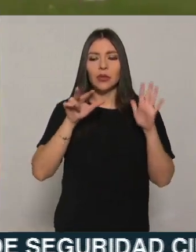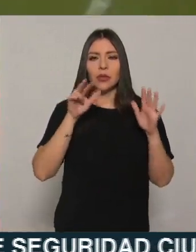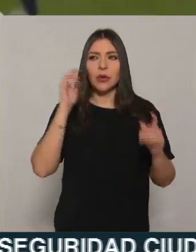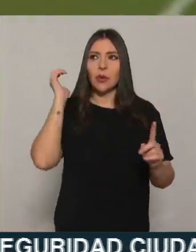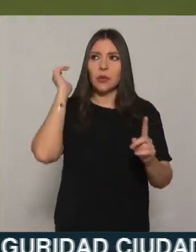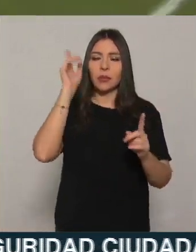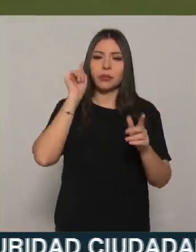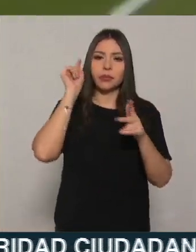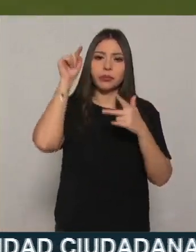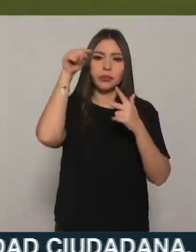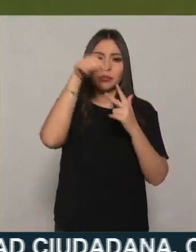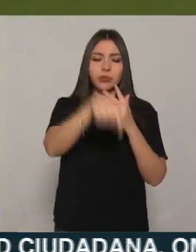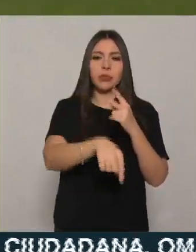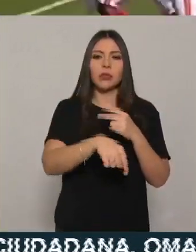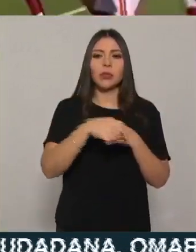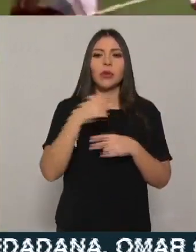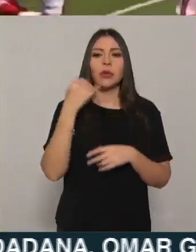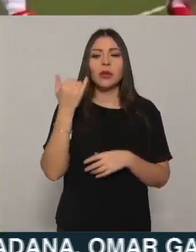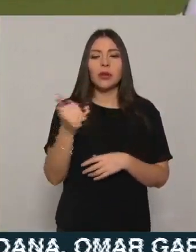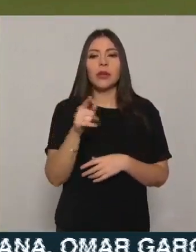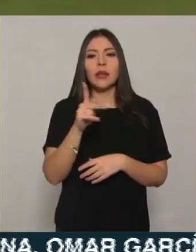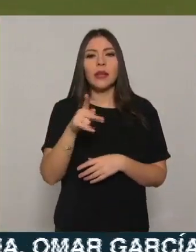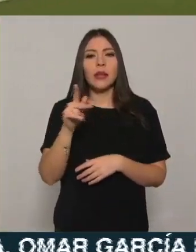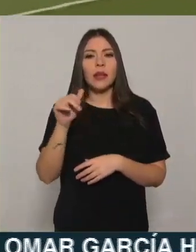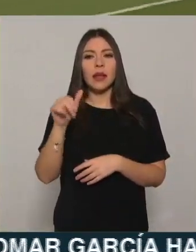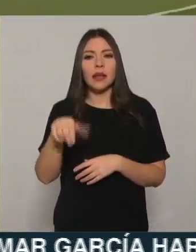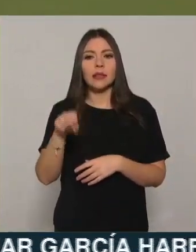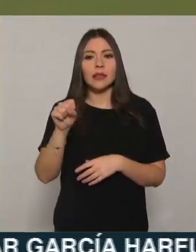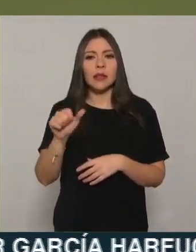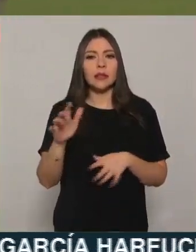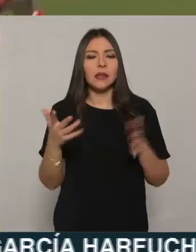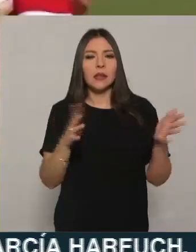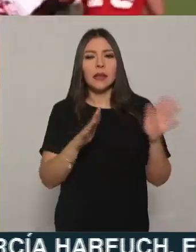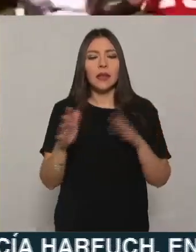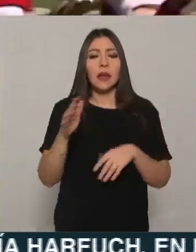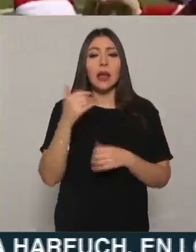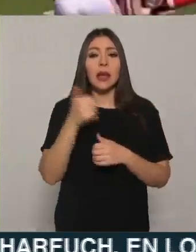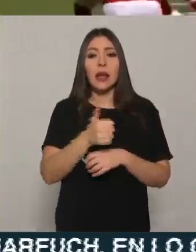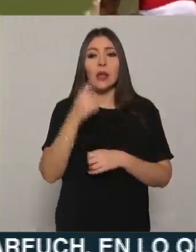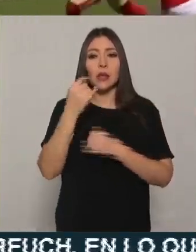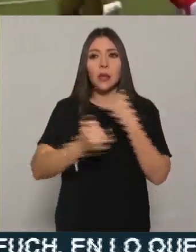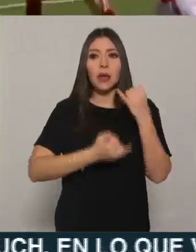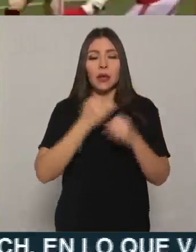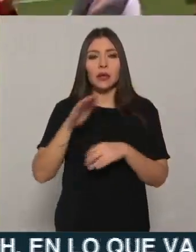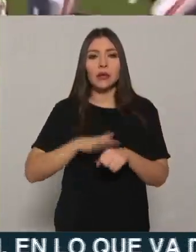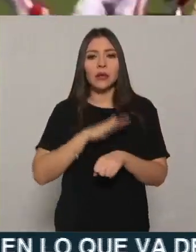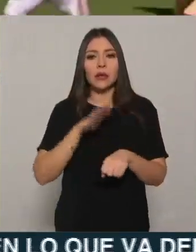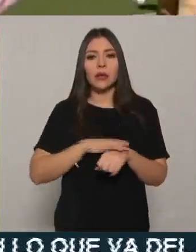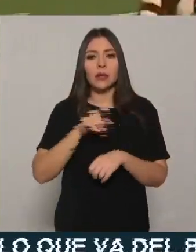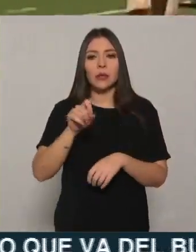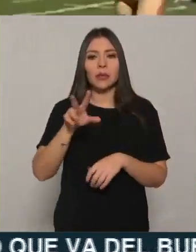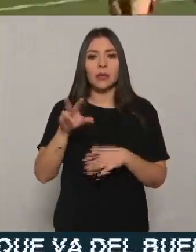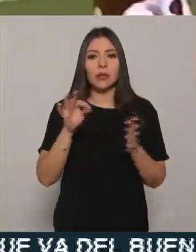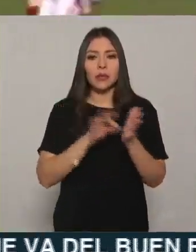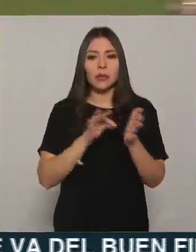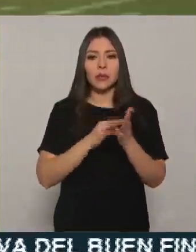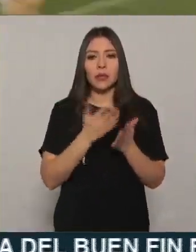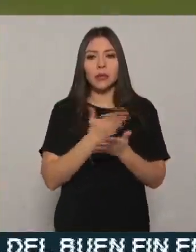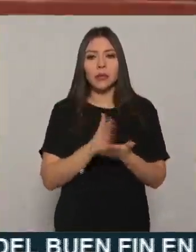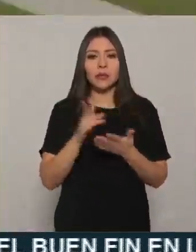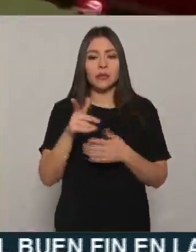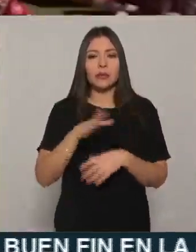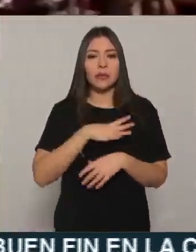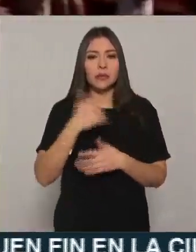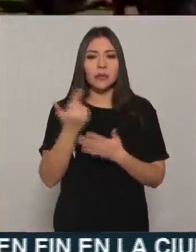una intercepción. Kansas promedia 28 puntos por juego y es la tercer mejor de la NFL al contabilizar